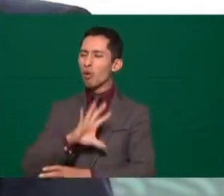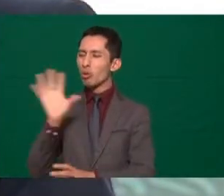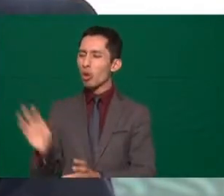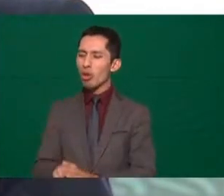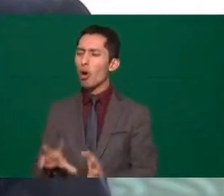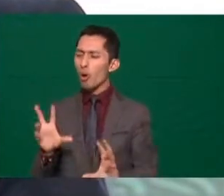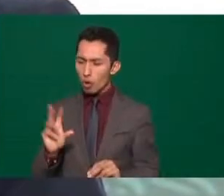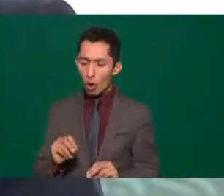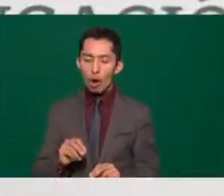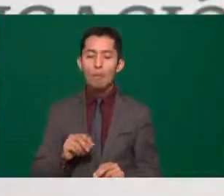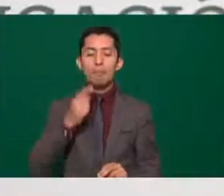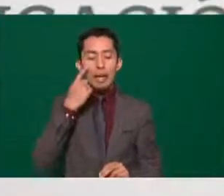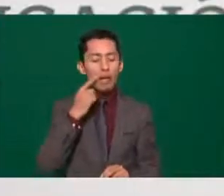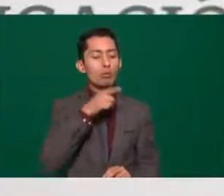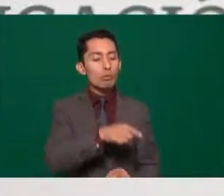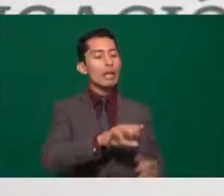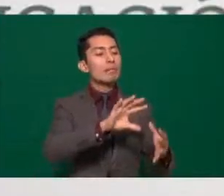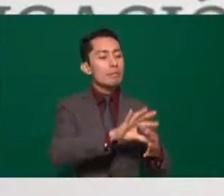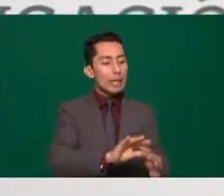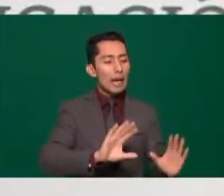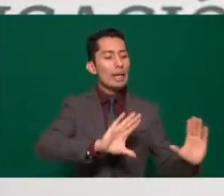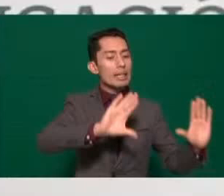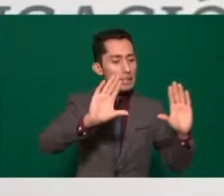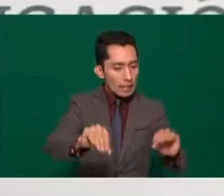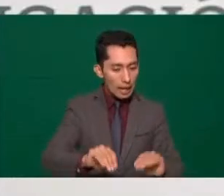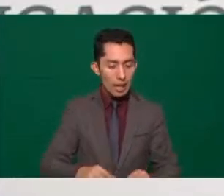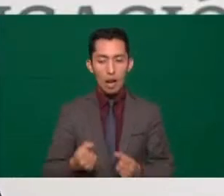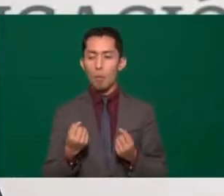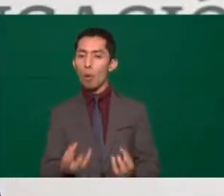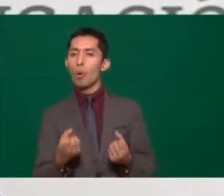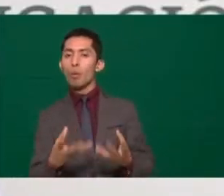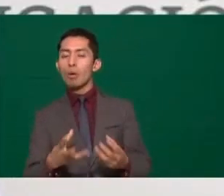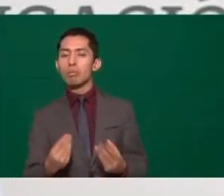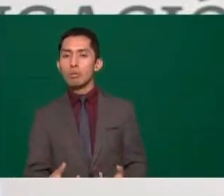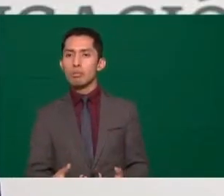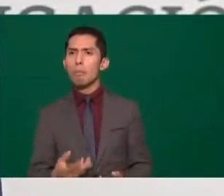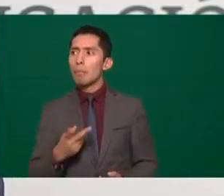¿Pero cómo se va a pescar si no hay río,